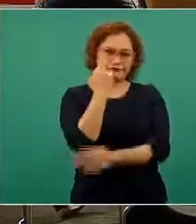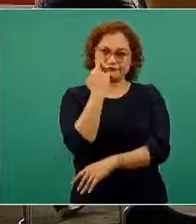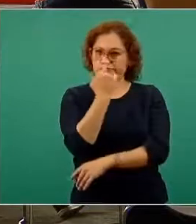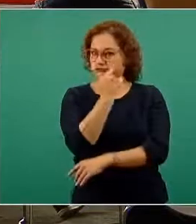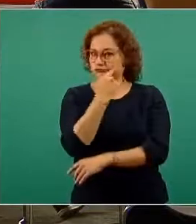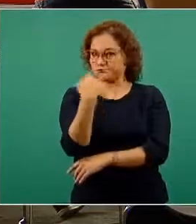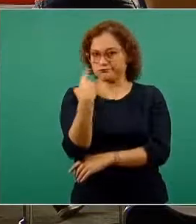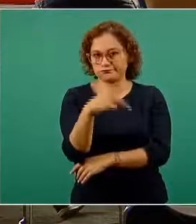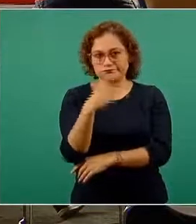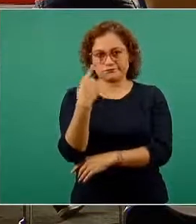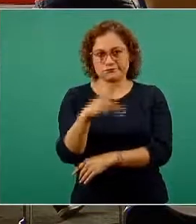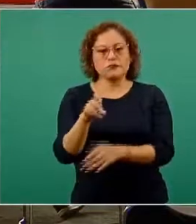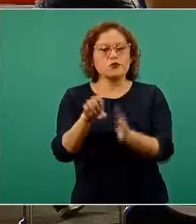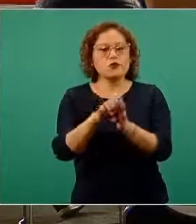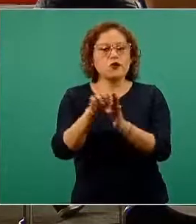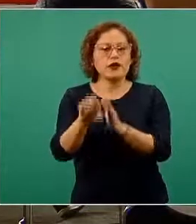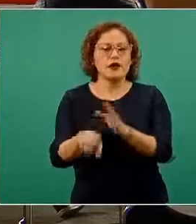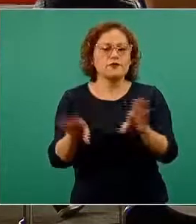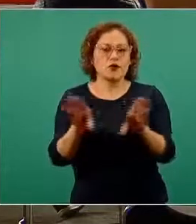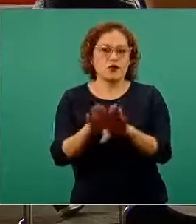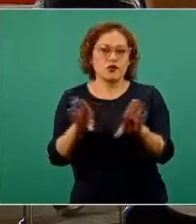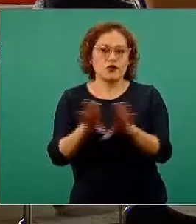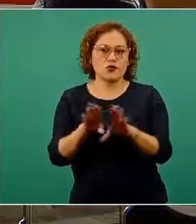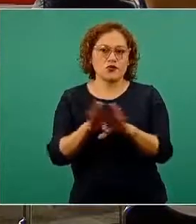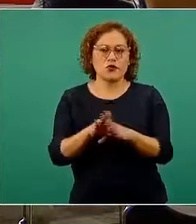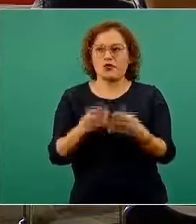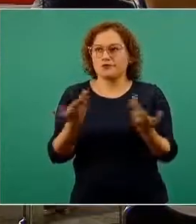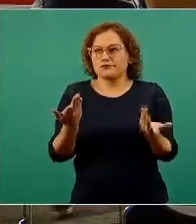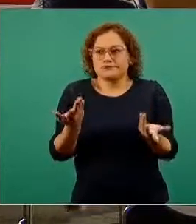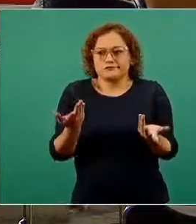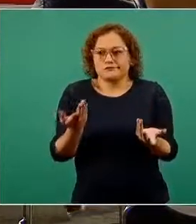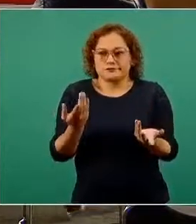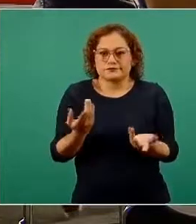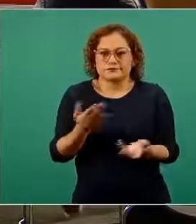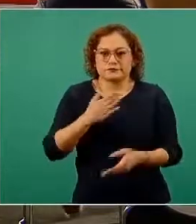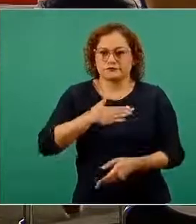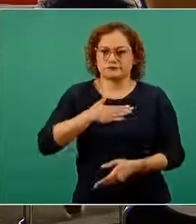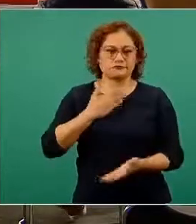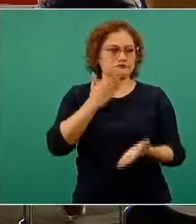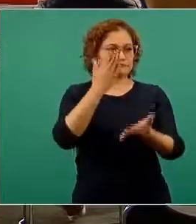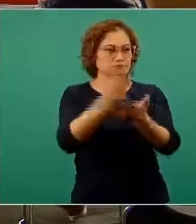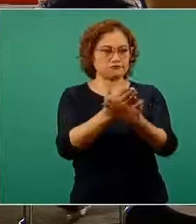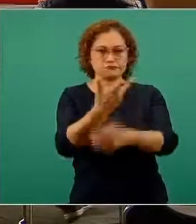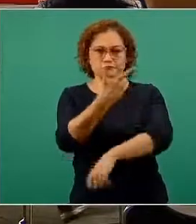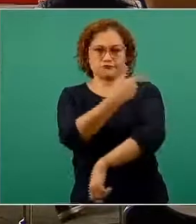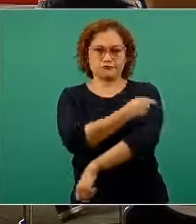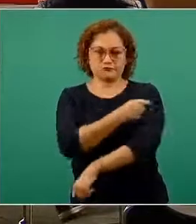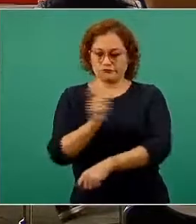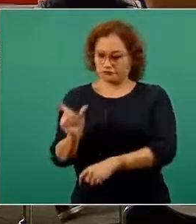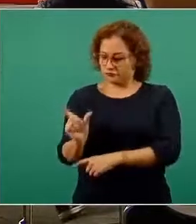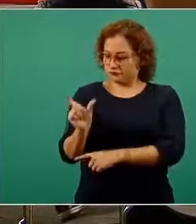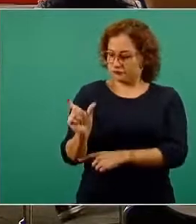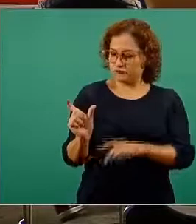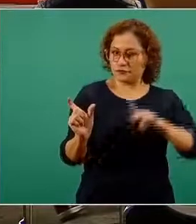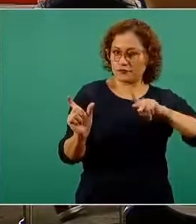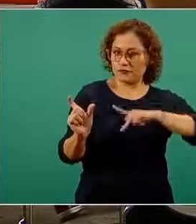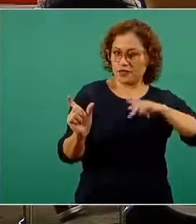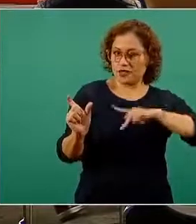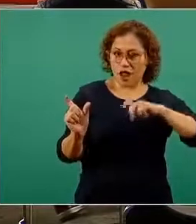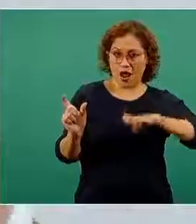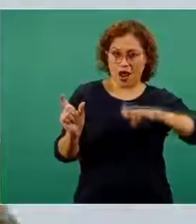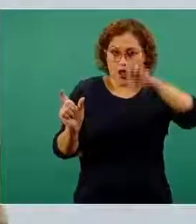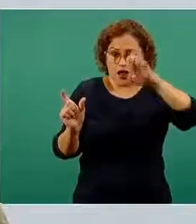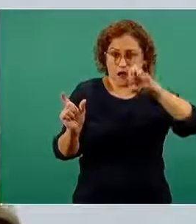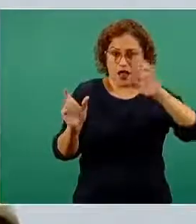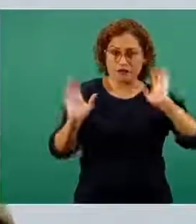restringir que si una persona llega a un puesto de vacunación porque le toca su edad y llega con su identificación y acredita su edad,